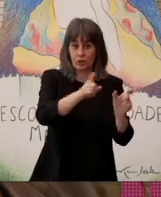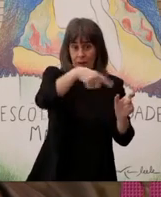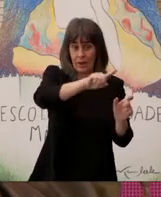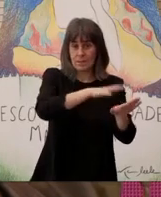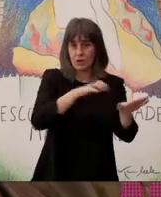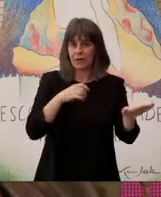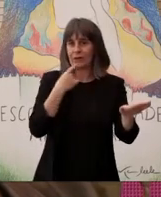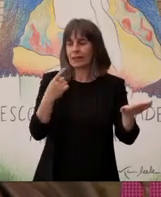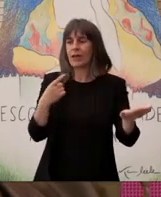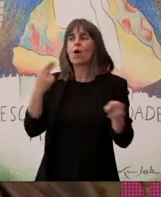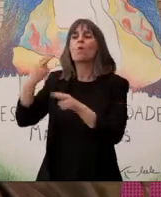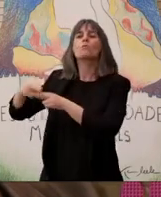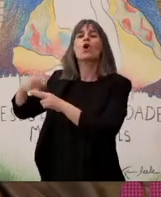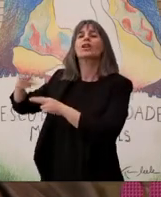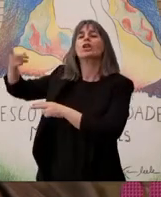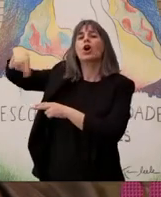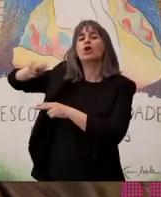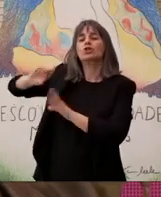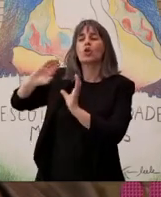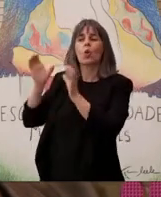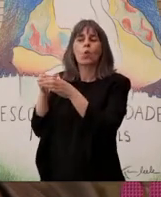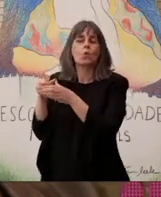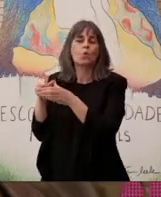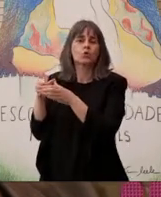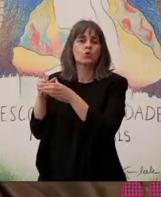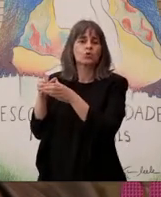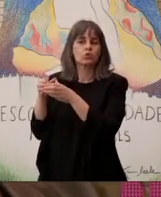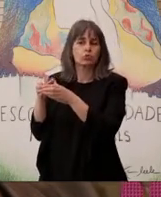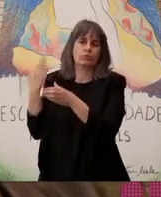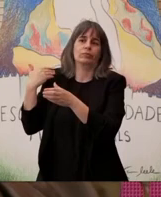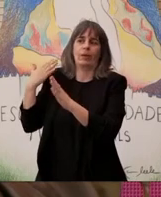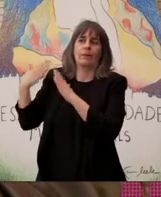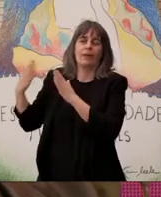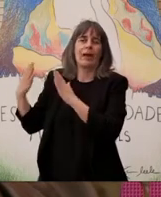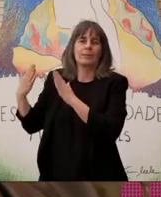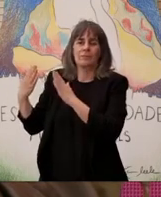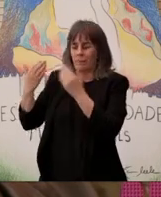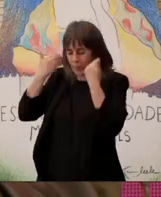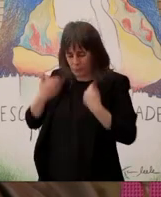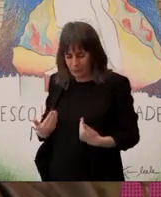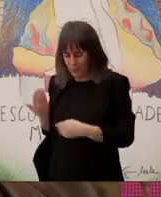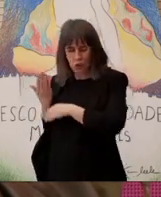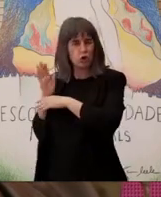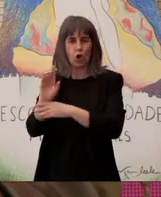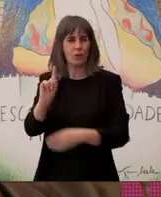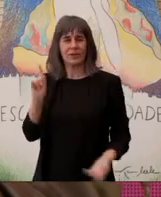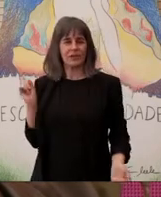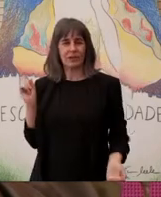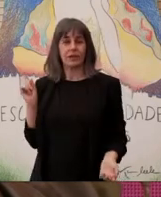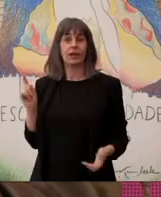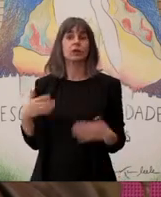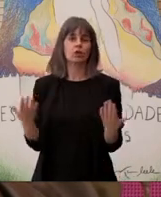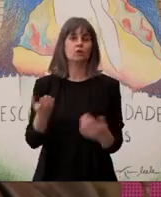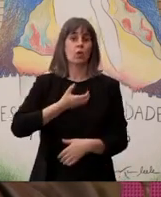y las políticas dos partidos digamos de aquel momento no nos representa no y creo que un municipalismo que fiso